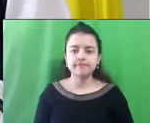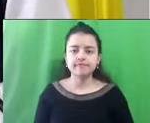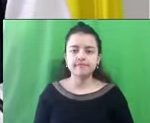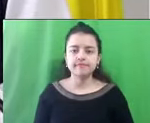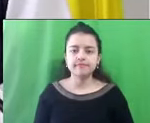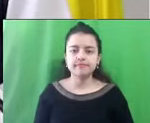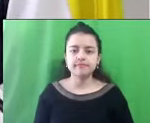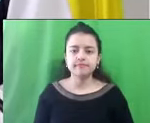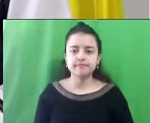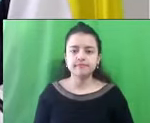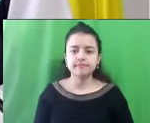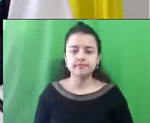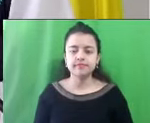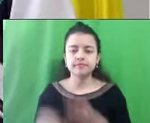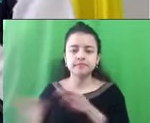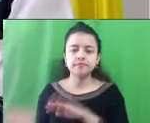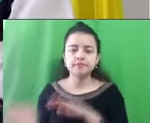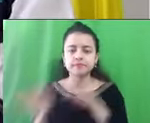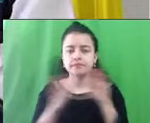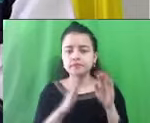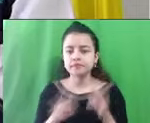También realizamos